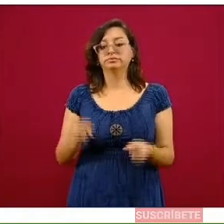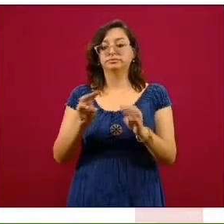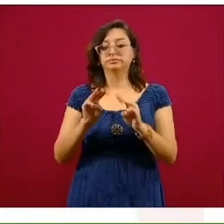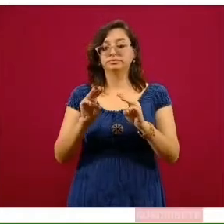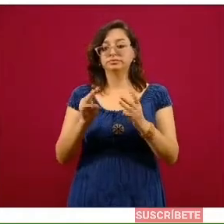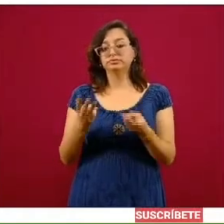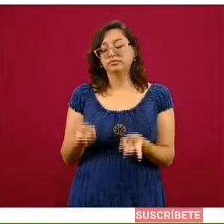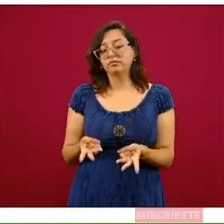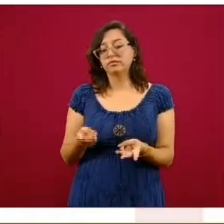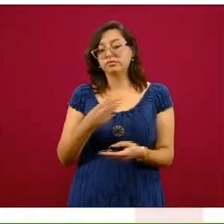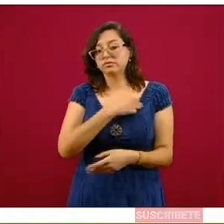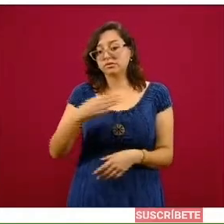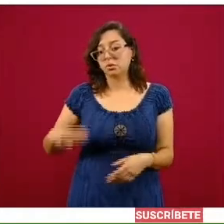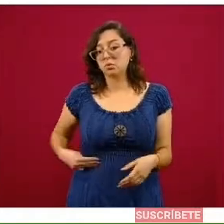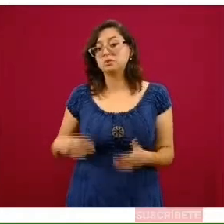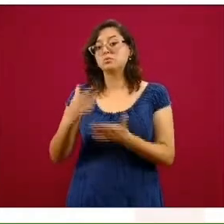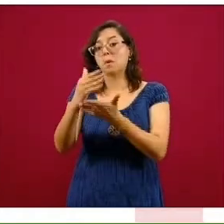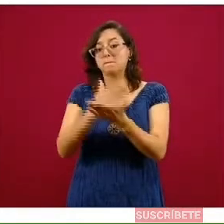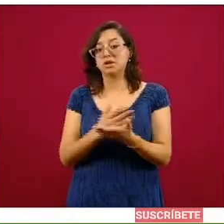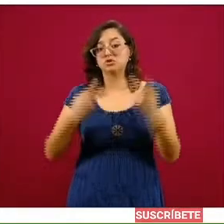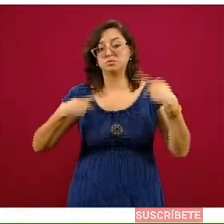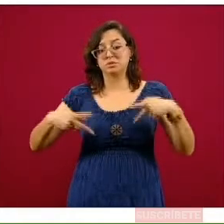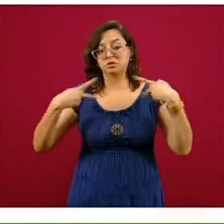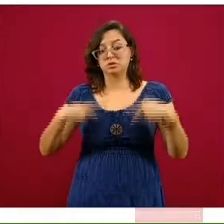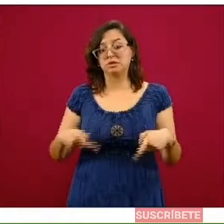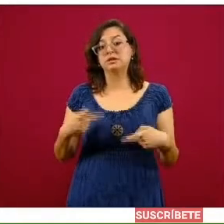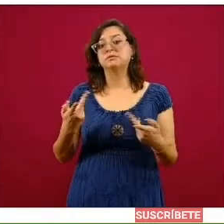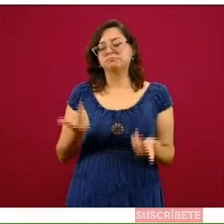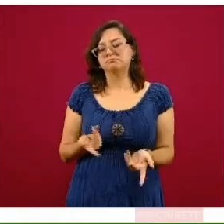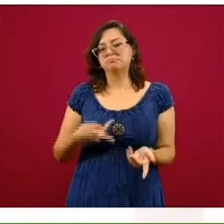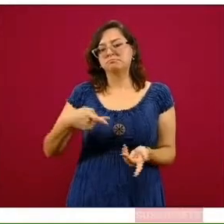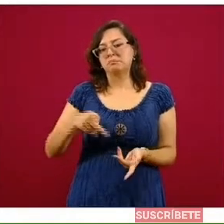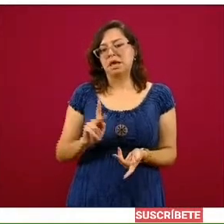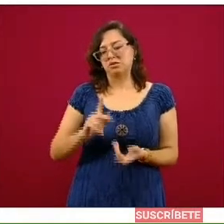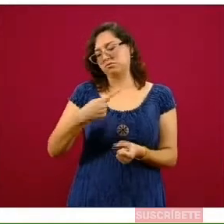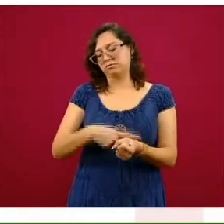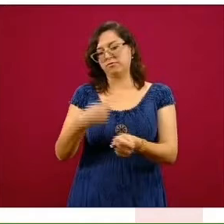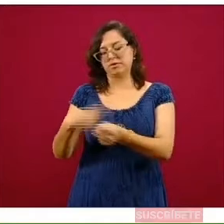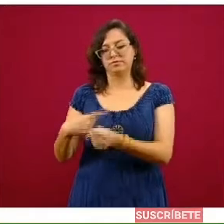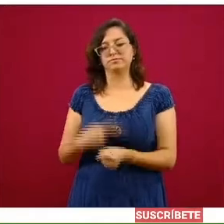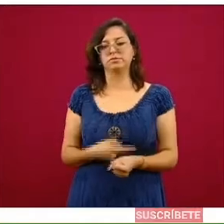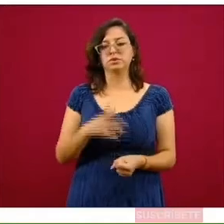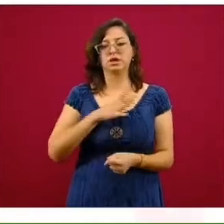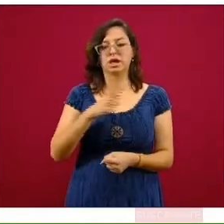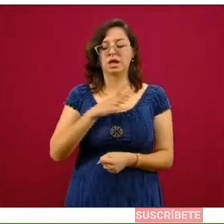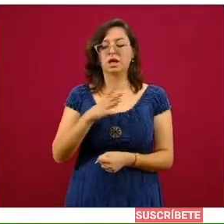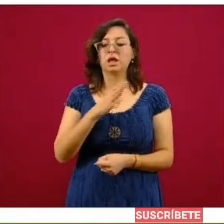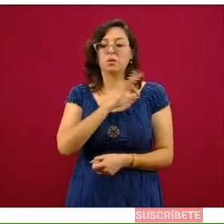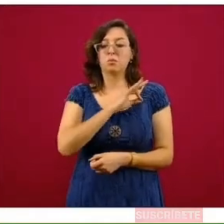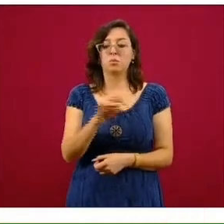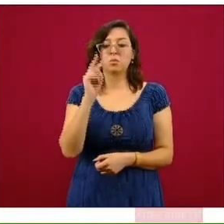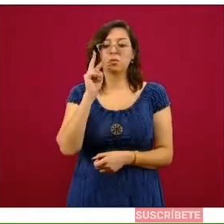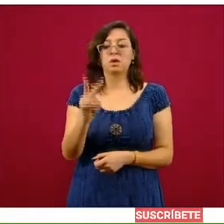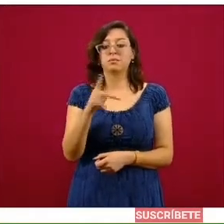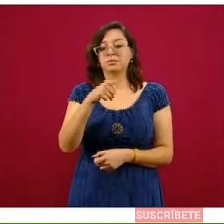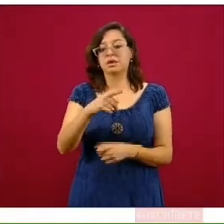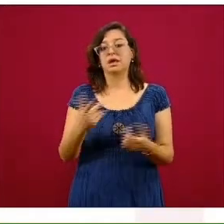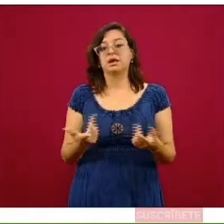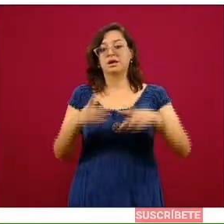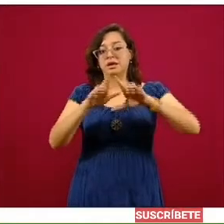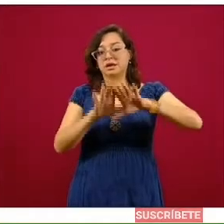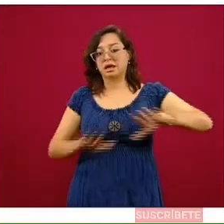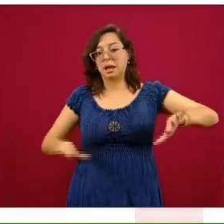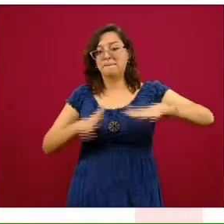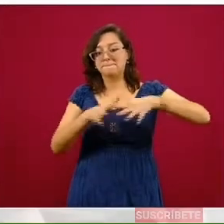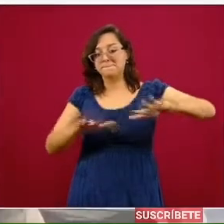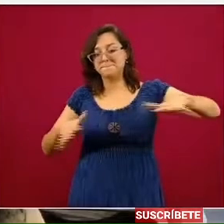municipios menos poblados, pero entonces la presencia de casos hace que la tasa se eleve. Vemos de manera muy importante que prácticamente sus municipios costeros son los que